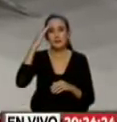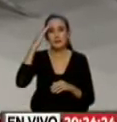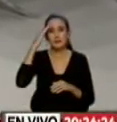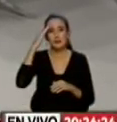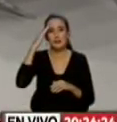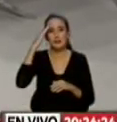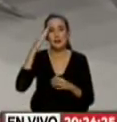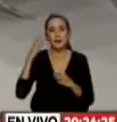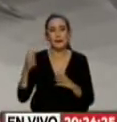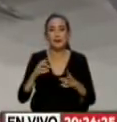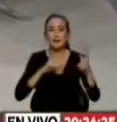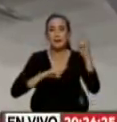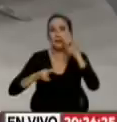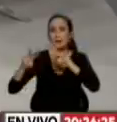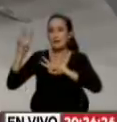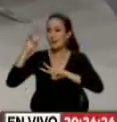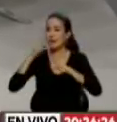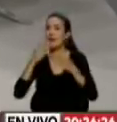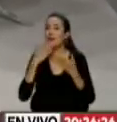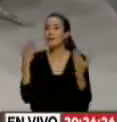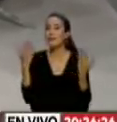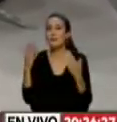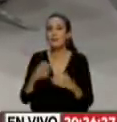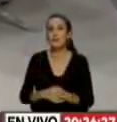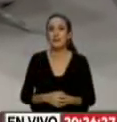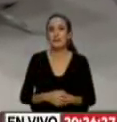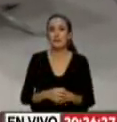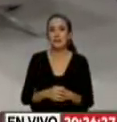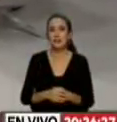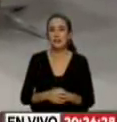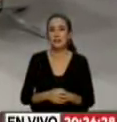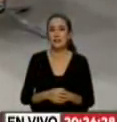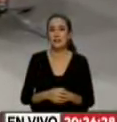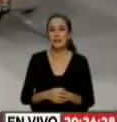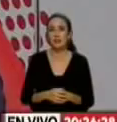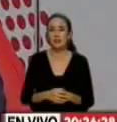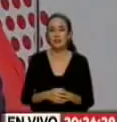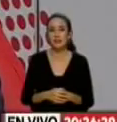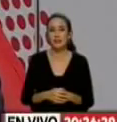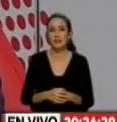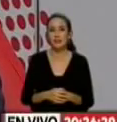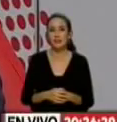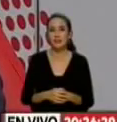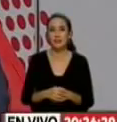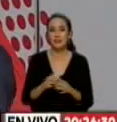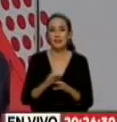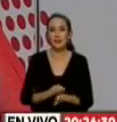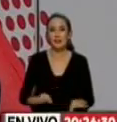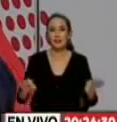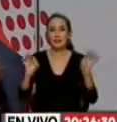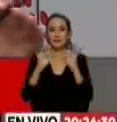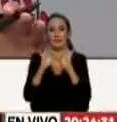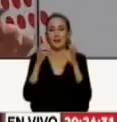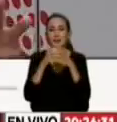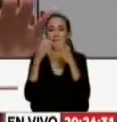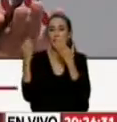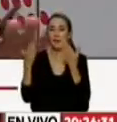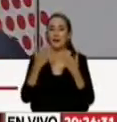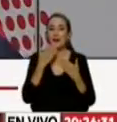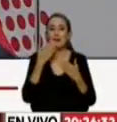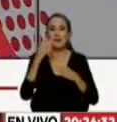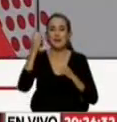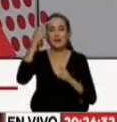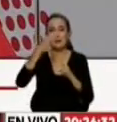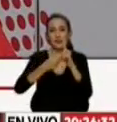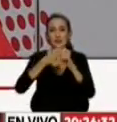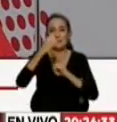poder analizar qué está sucediendo. Bienvenido. Gracias y un gusto. Mira, yo creo que es importante primero tomar nota de qué es lo que ha pasado en estos últimos